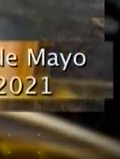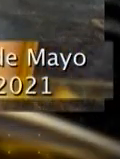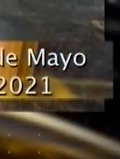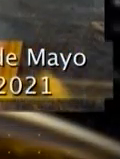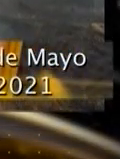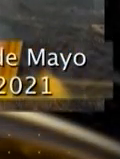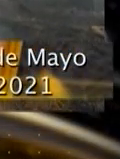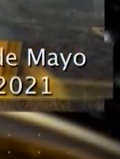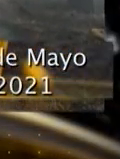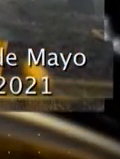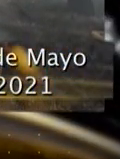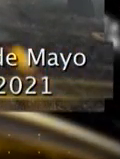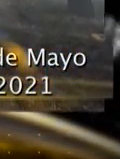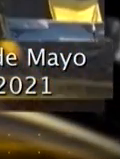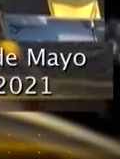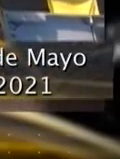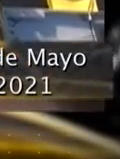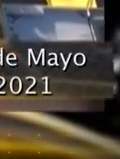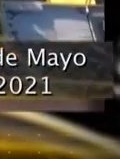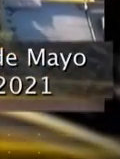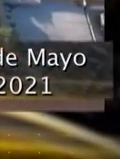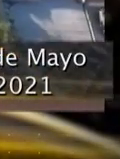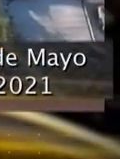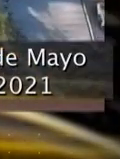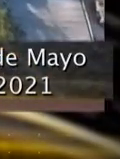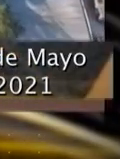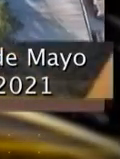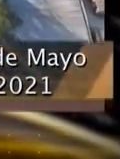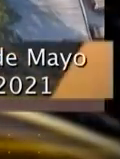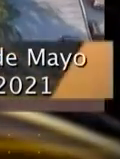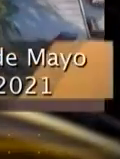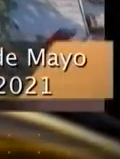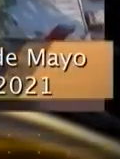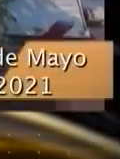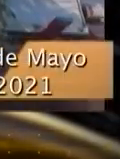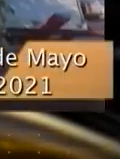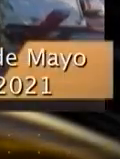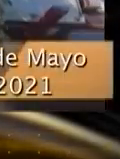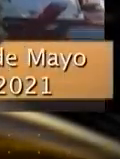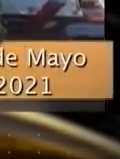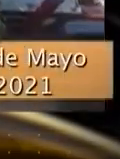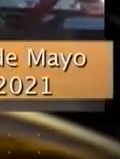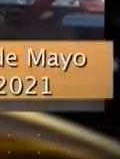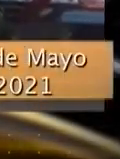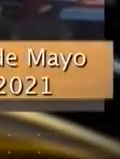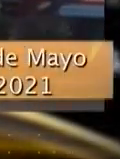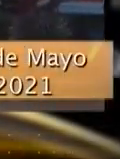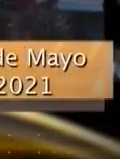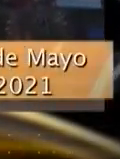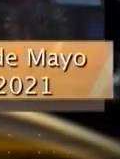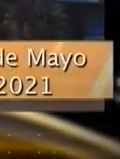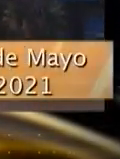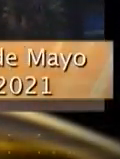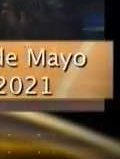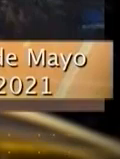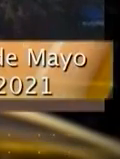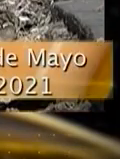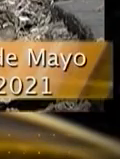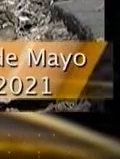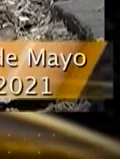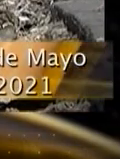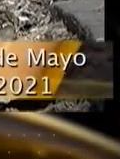En alerta por incendio en el municipio de Uruapan, gobiernos deben invertir en la conservación y supervisión de toda obra pública, señalan